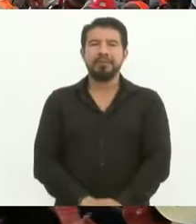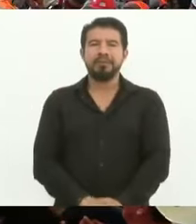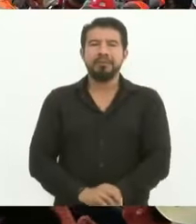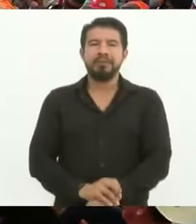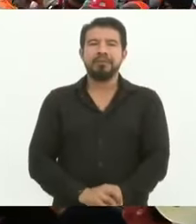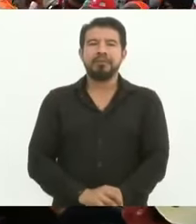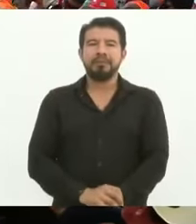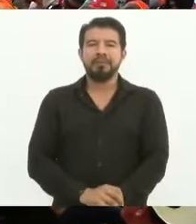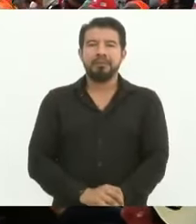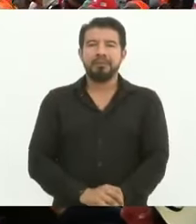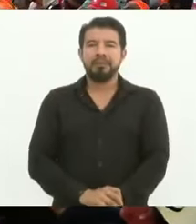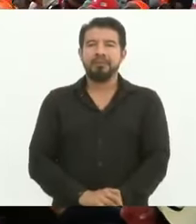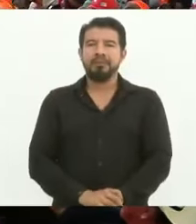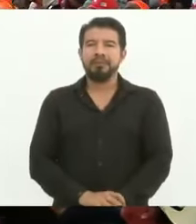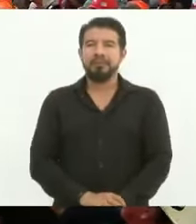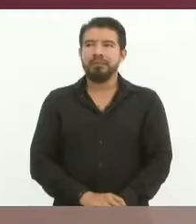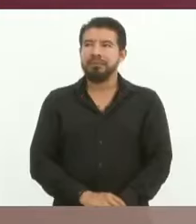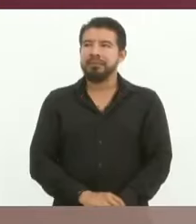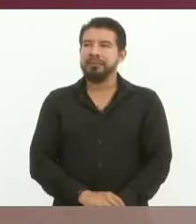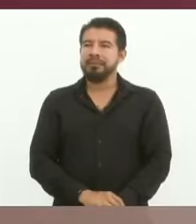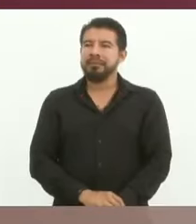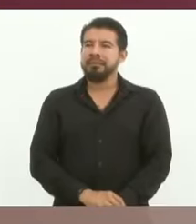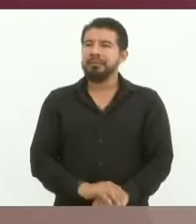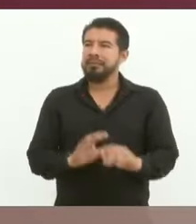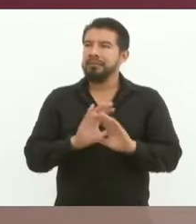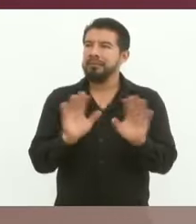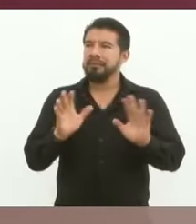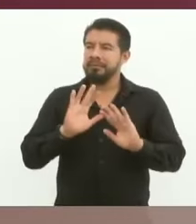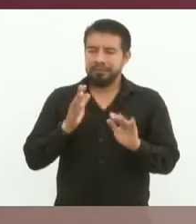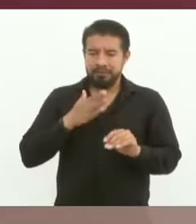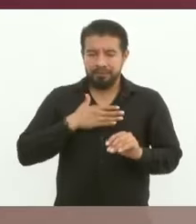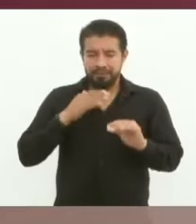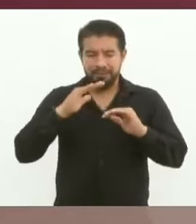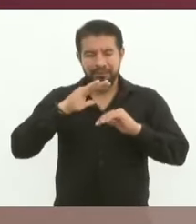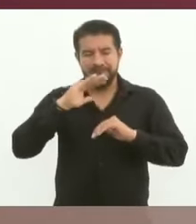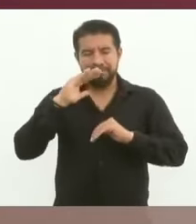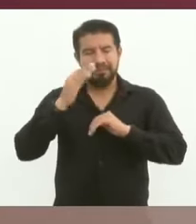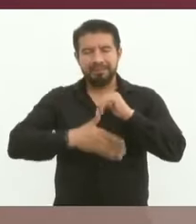Entonces, por eso me puedo ir tranquilo a Palenque